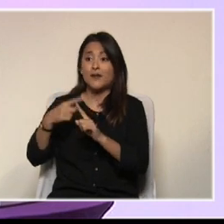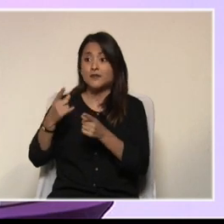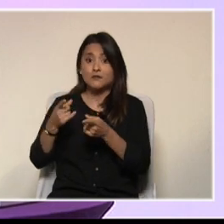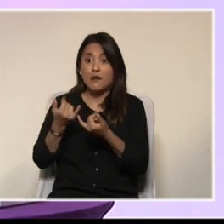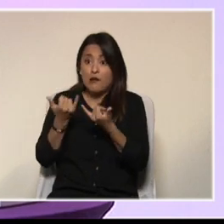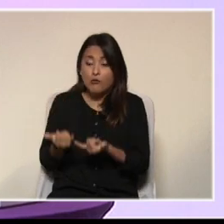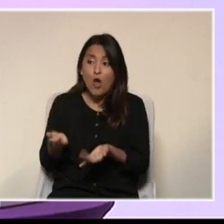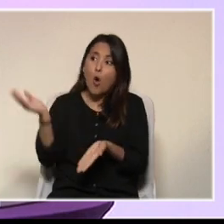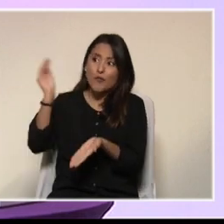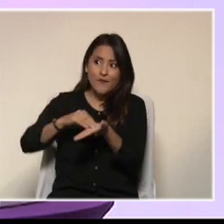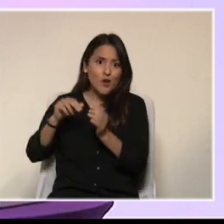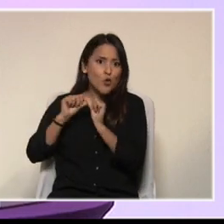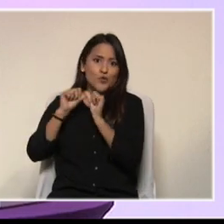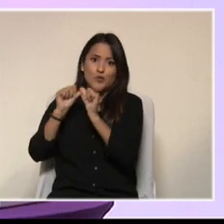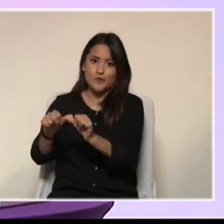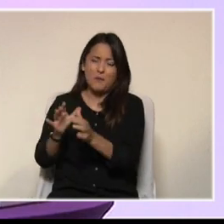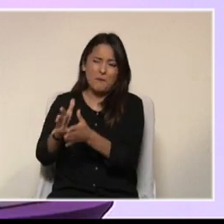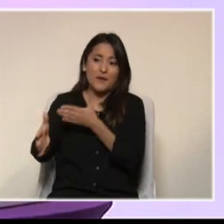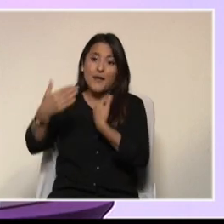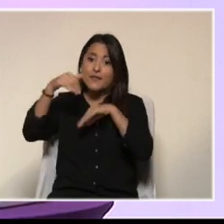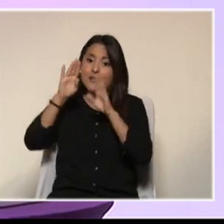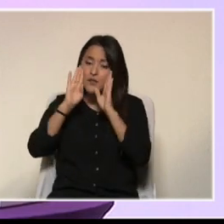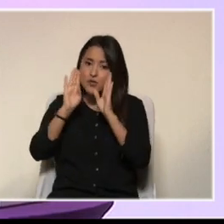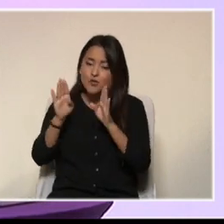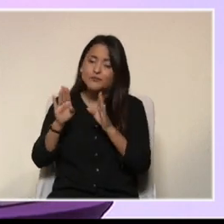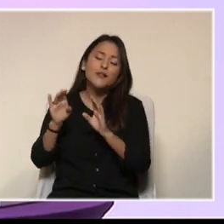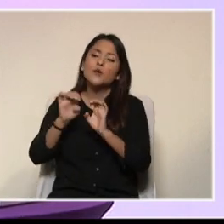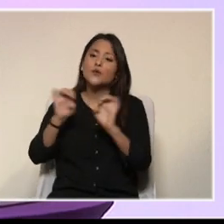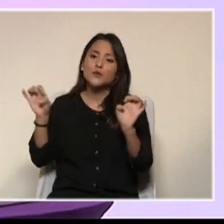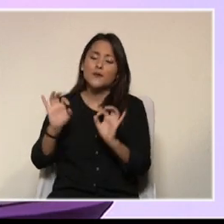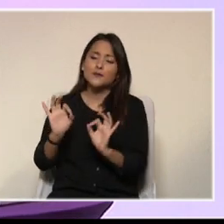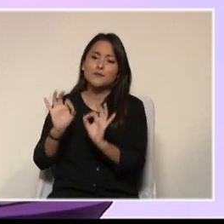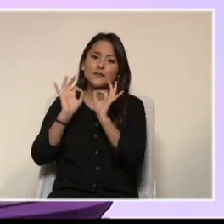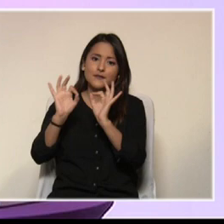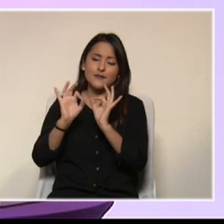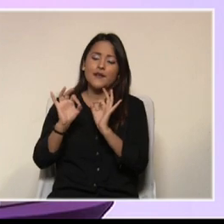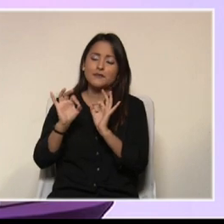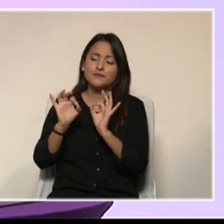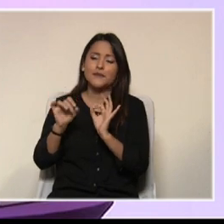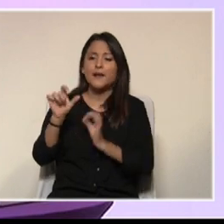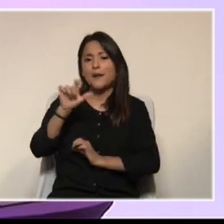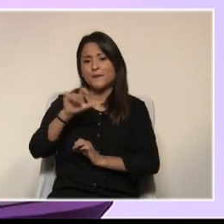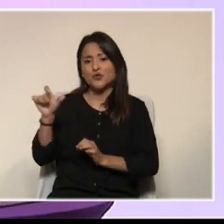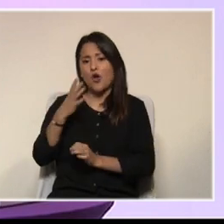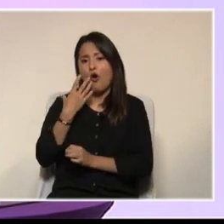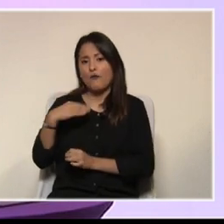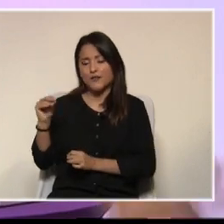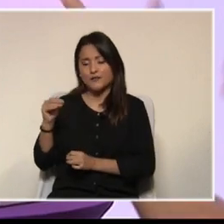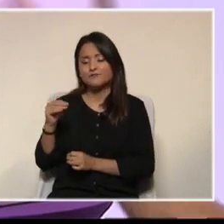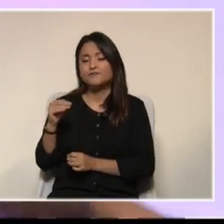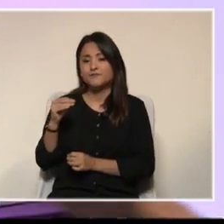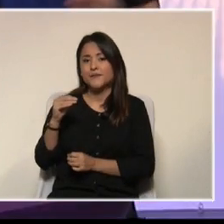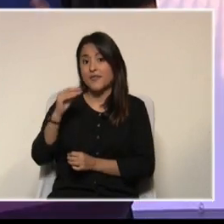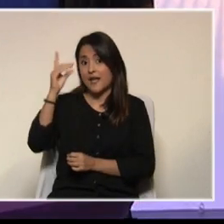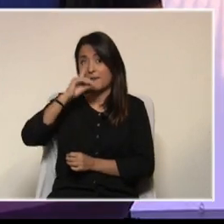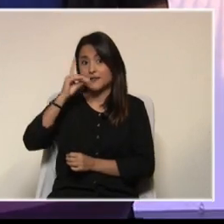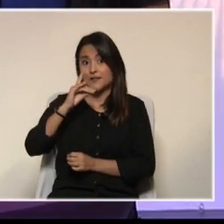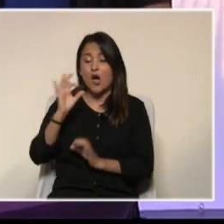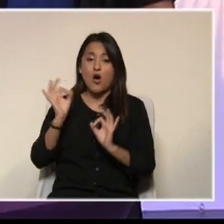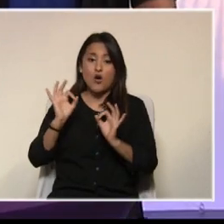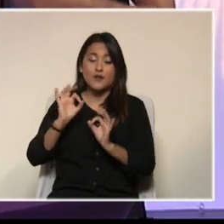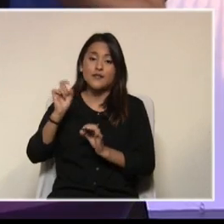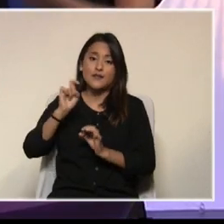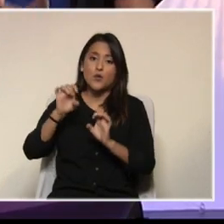trabajar articulado para garantizar la atención educativa integral de la población con necesidades educativas especiales y o con discapacidad. Así es, pero para lograr ese